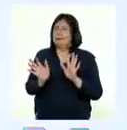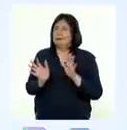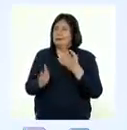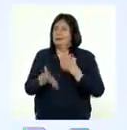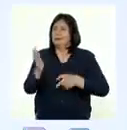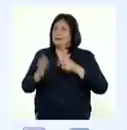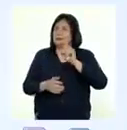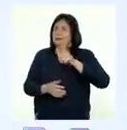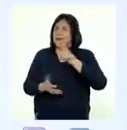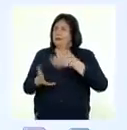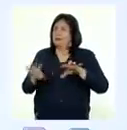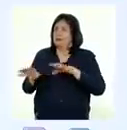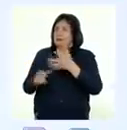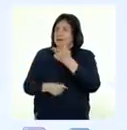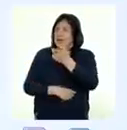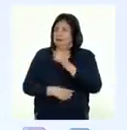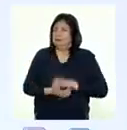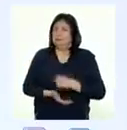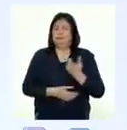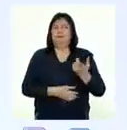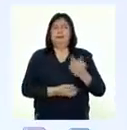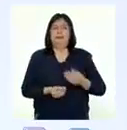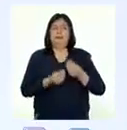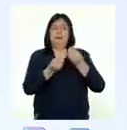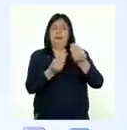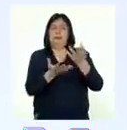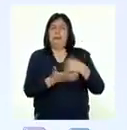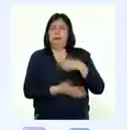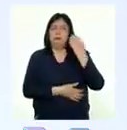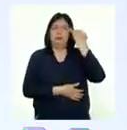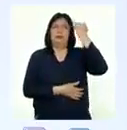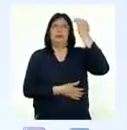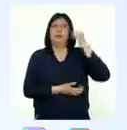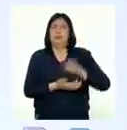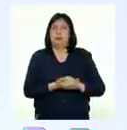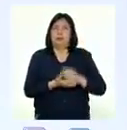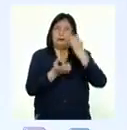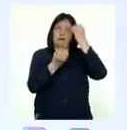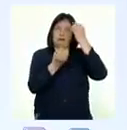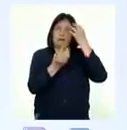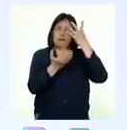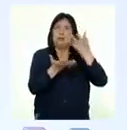¿Qué necesitamos hacer para dar una postura informada y fundamentada?